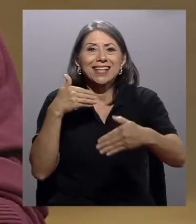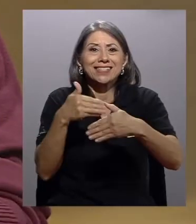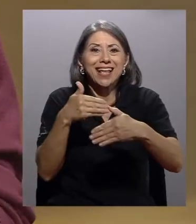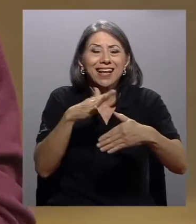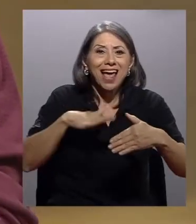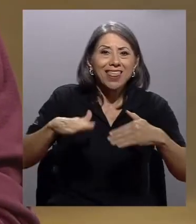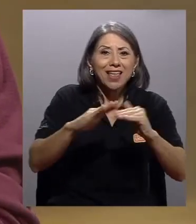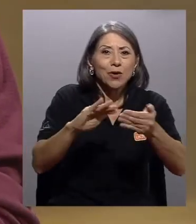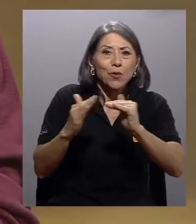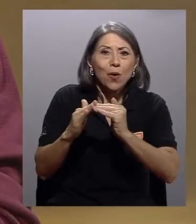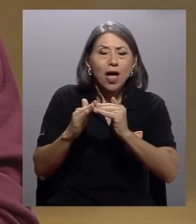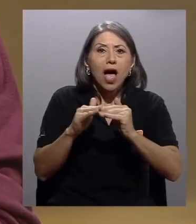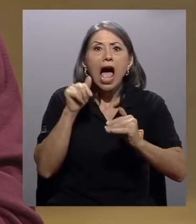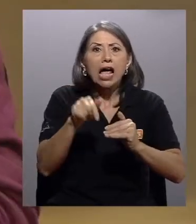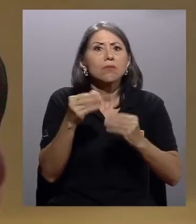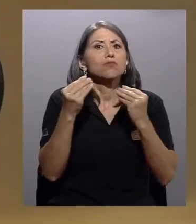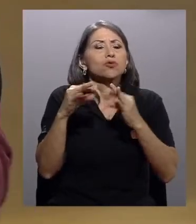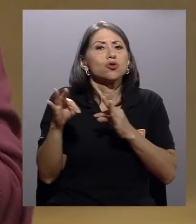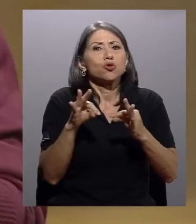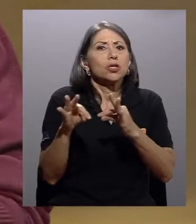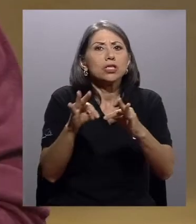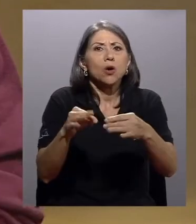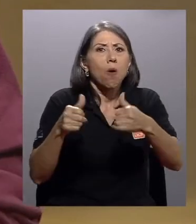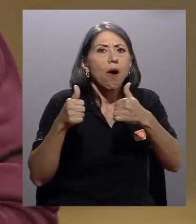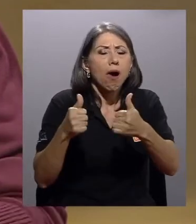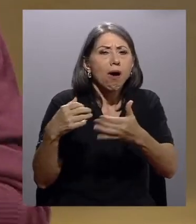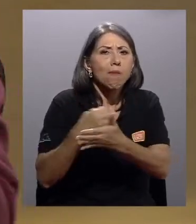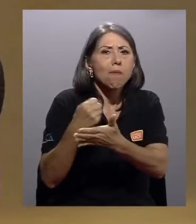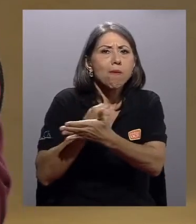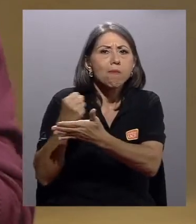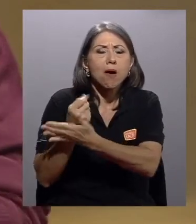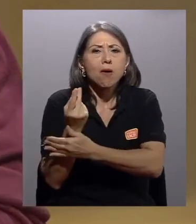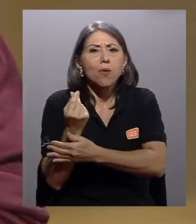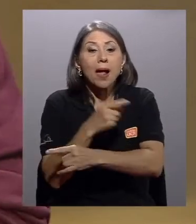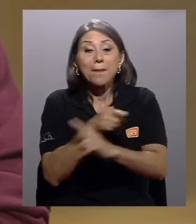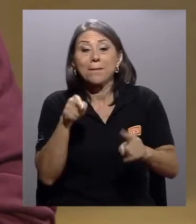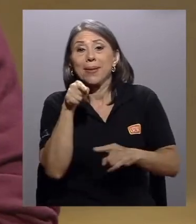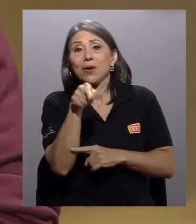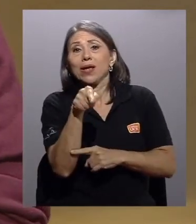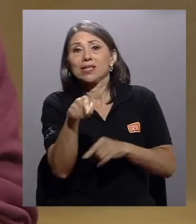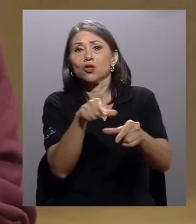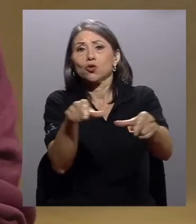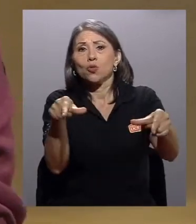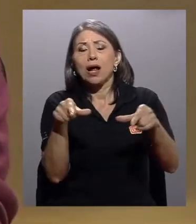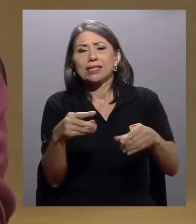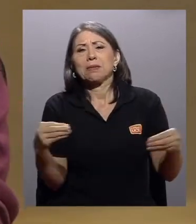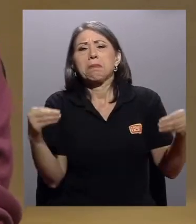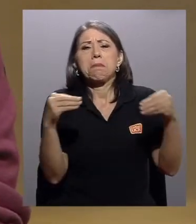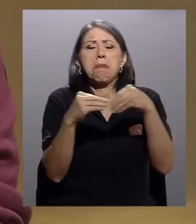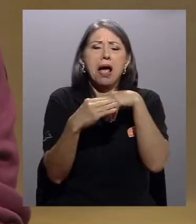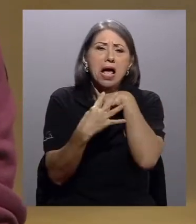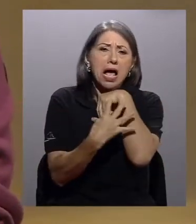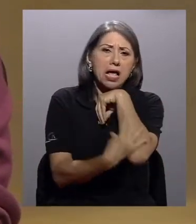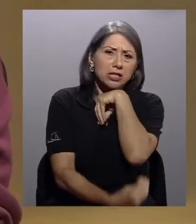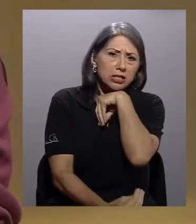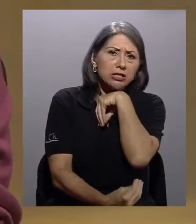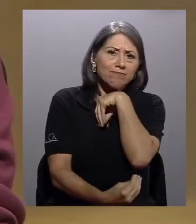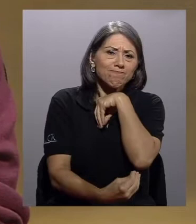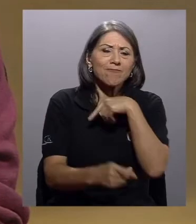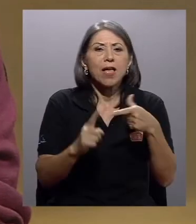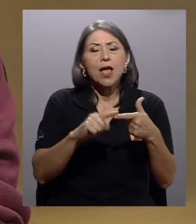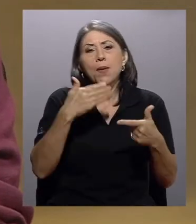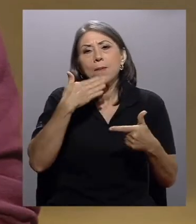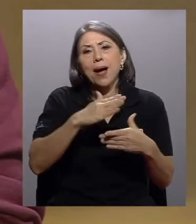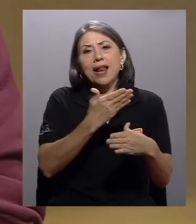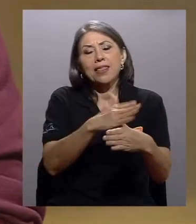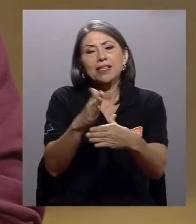las minas turísticas de Costa Rica, pero son aquellos lugares donde se concentra la pobreza,